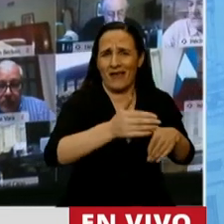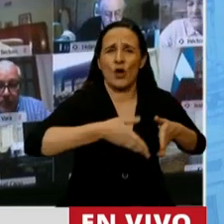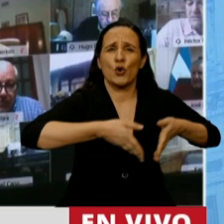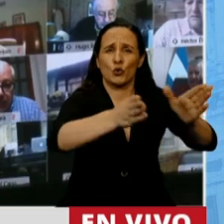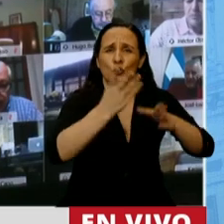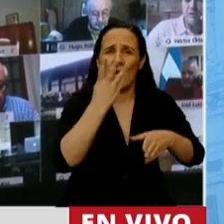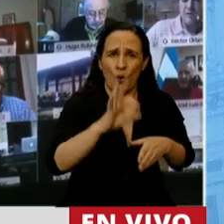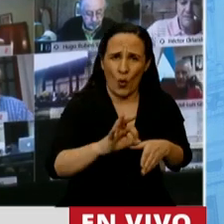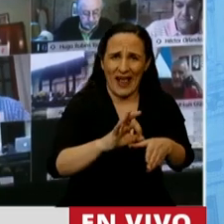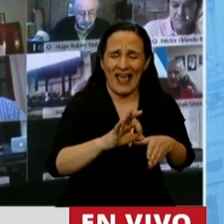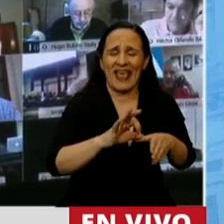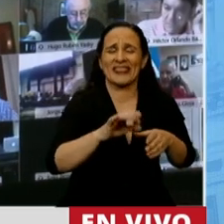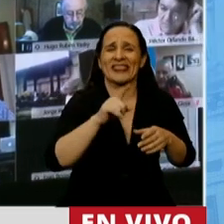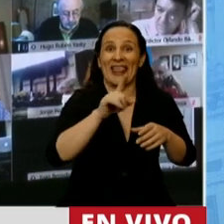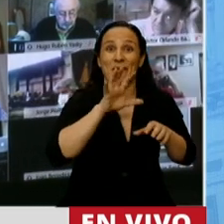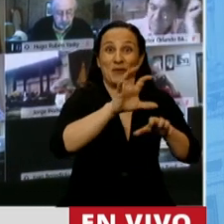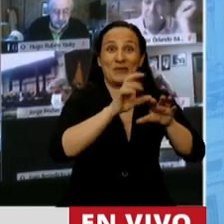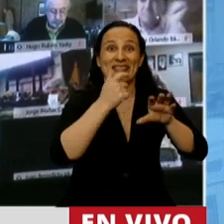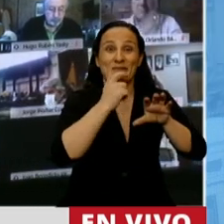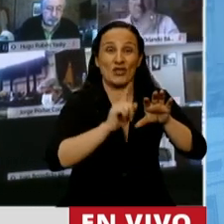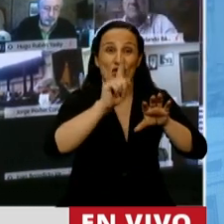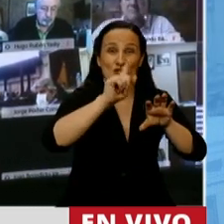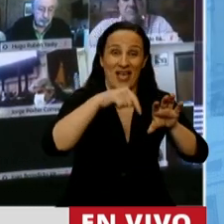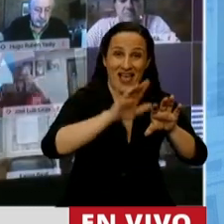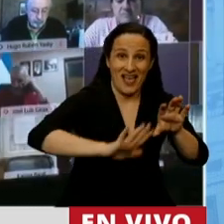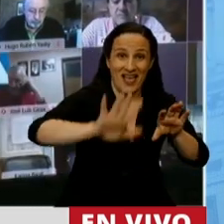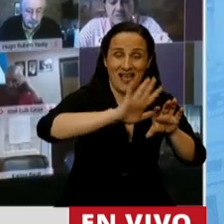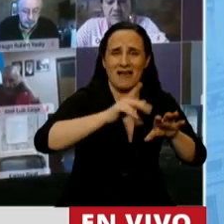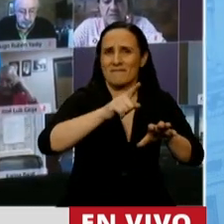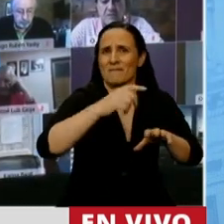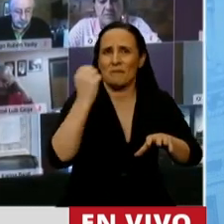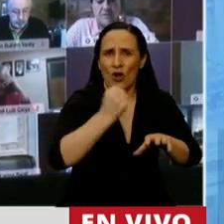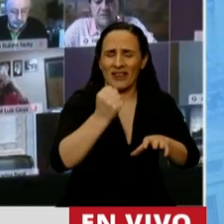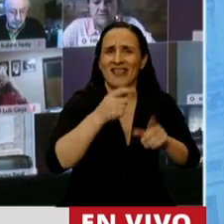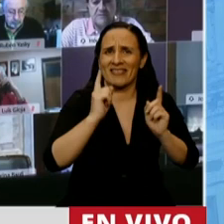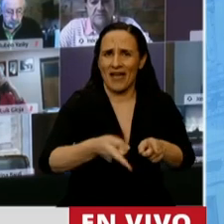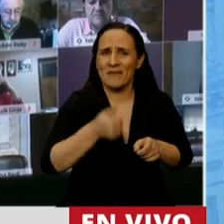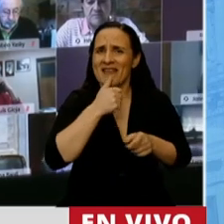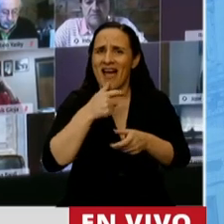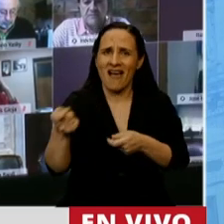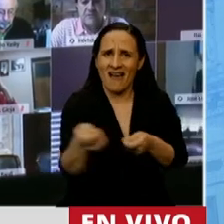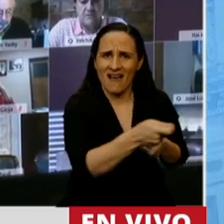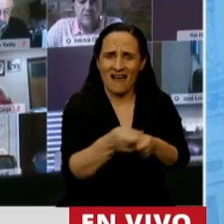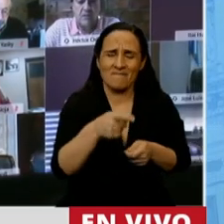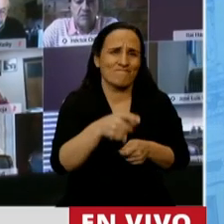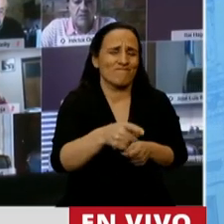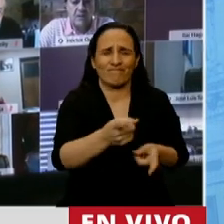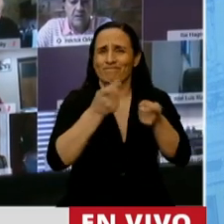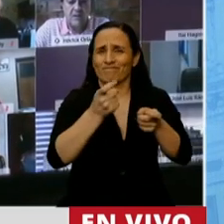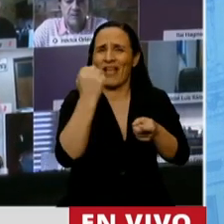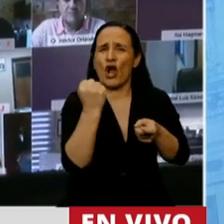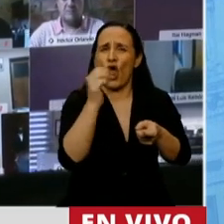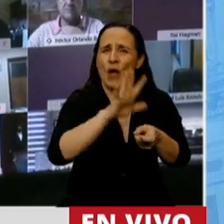Ruta 40 en el norte y en el sur de la provincia, obras fundamentales para el riego, fundamentales para mi provincia, es vital para la